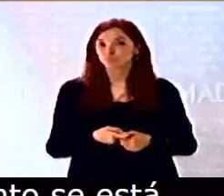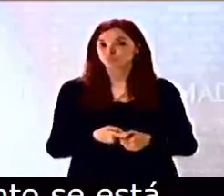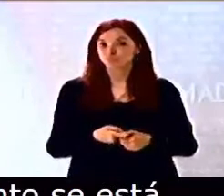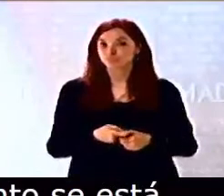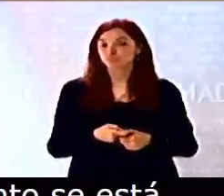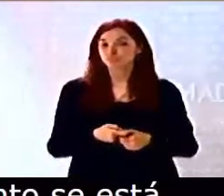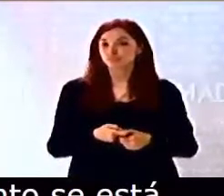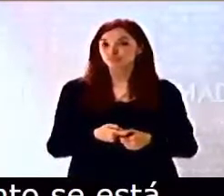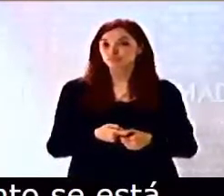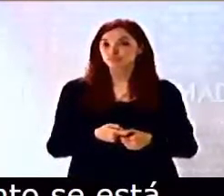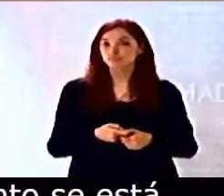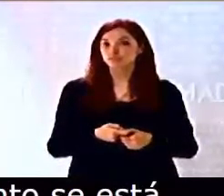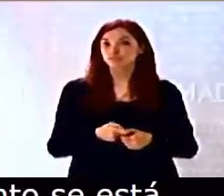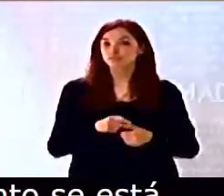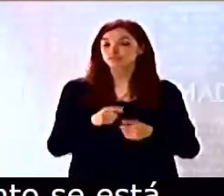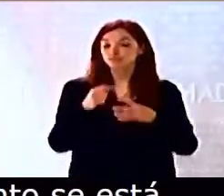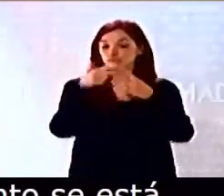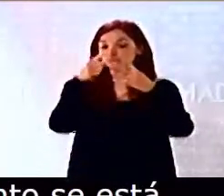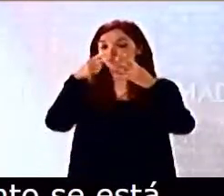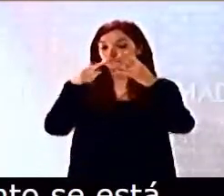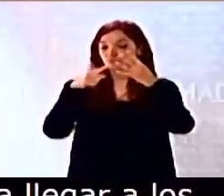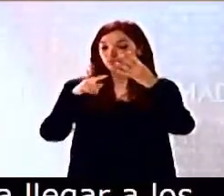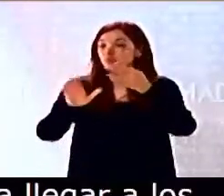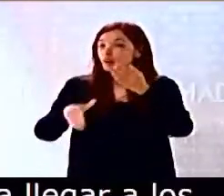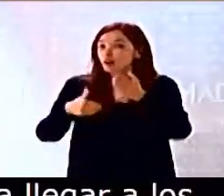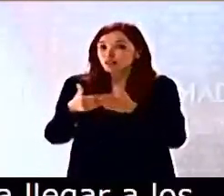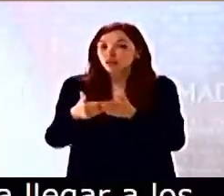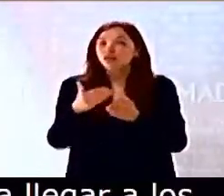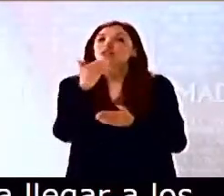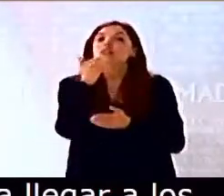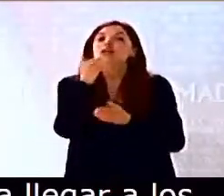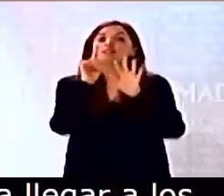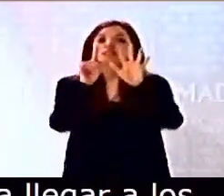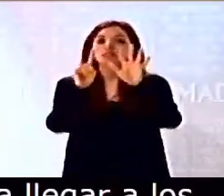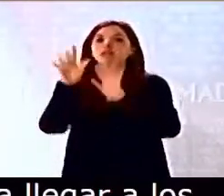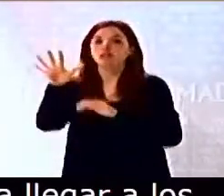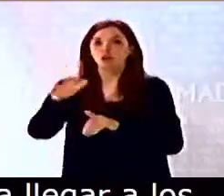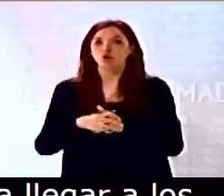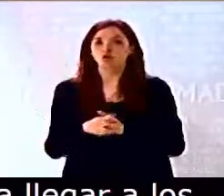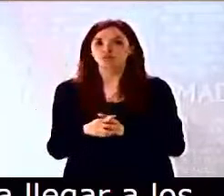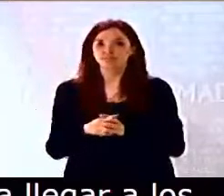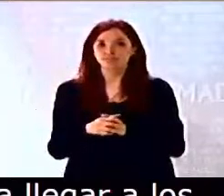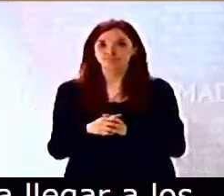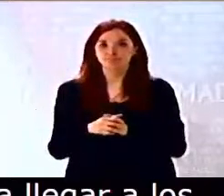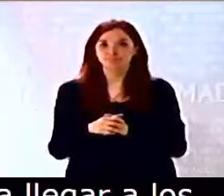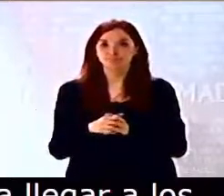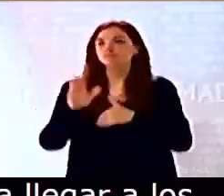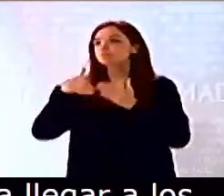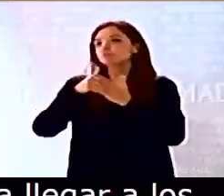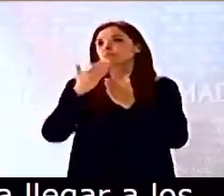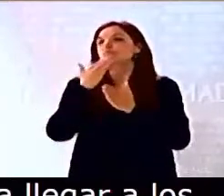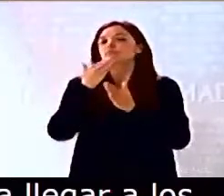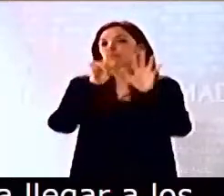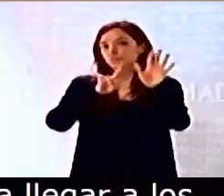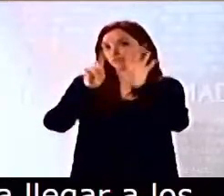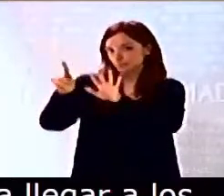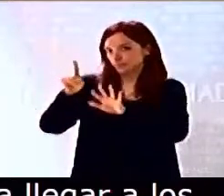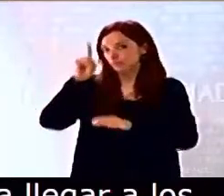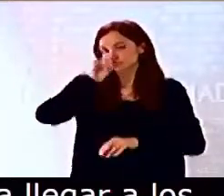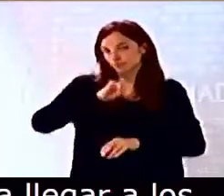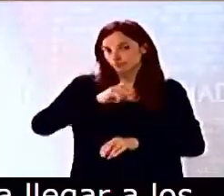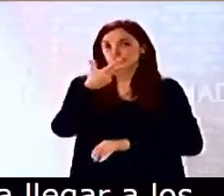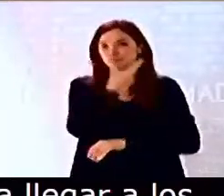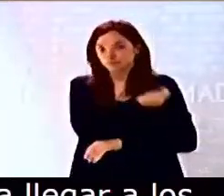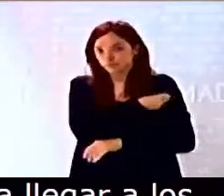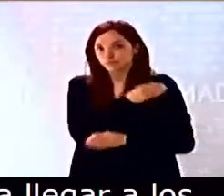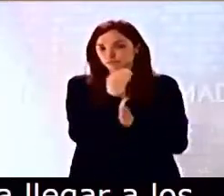hasta llegar a los vacunados a los 65 años, es decir, hasta los de 66 años.